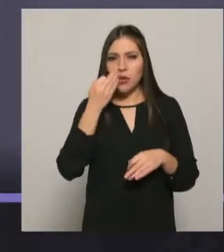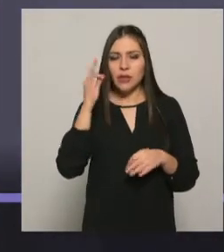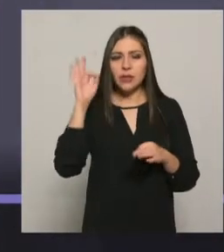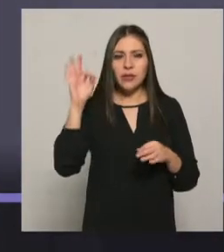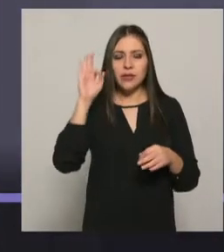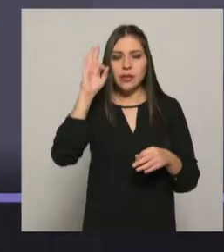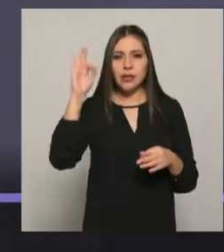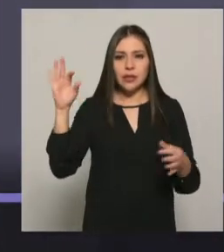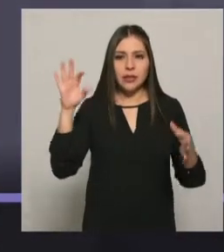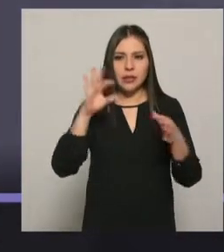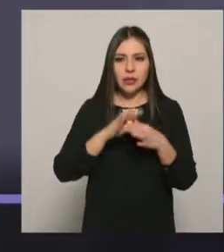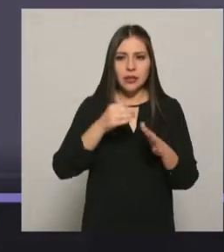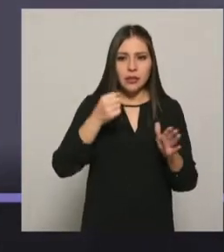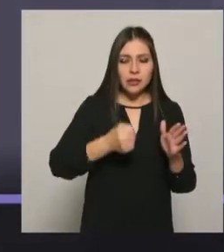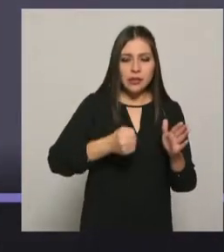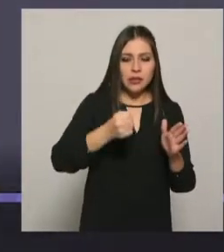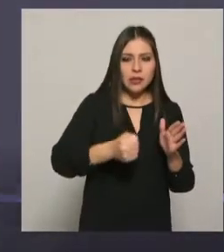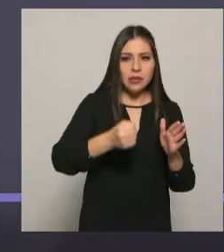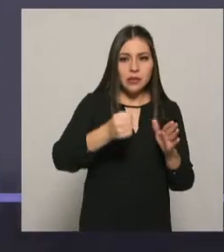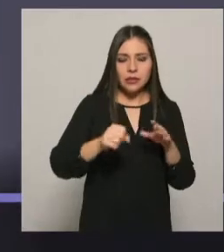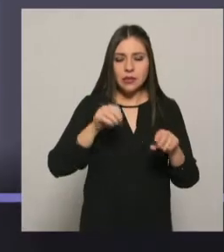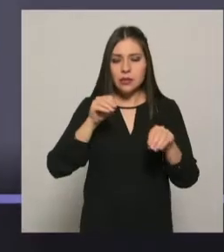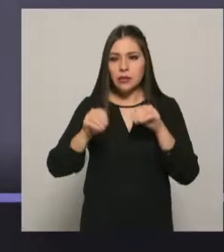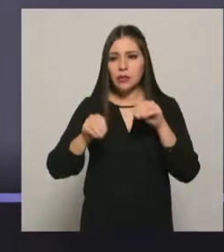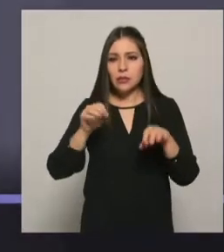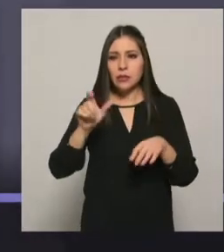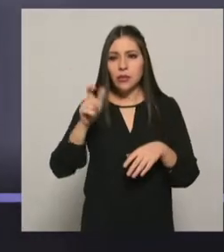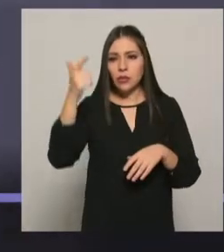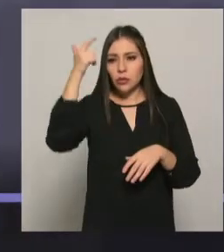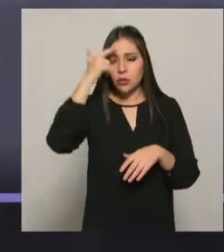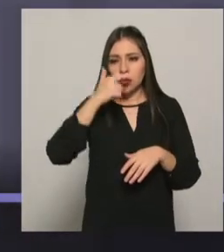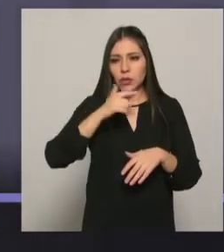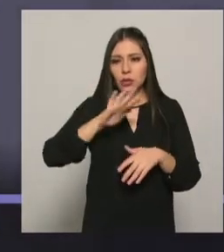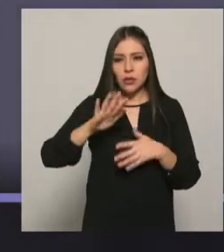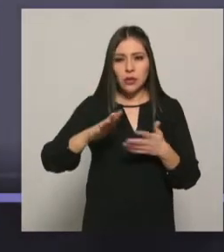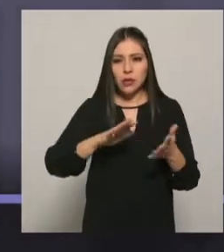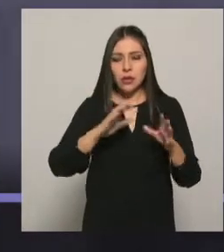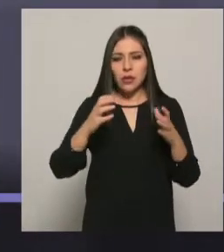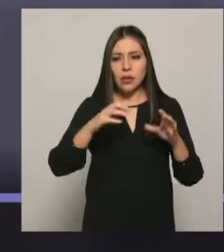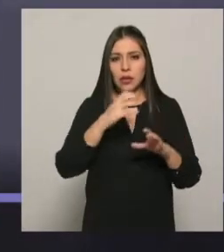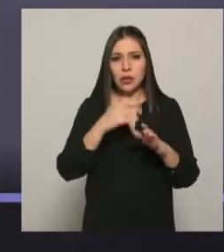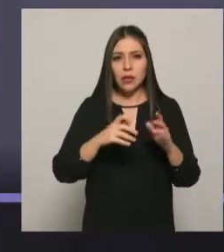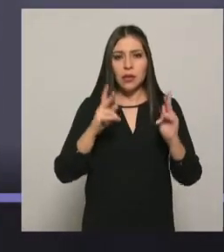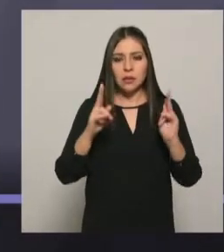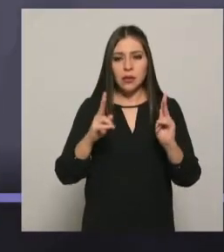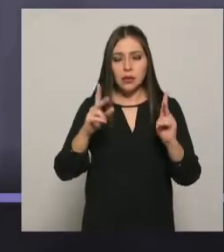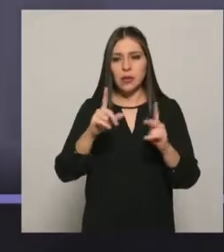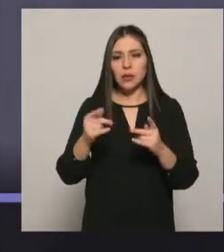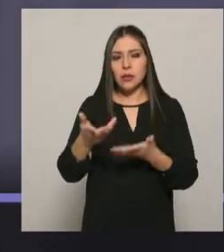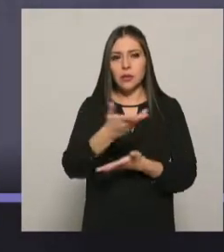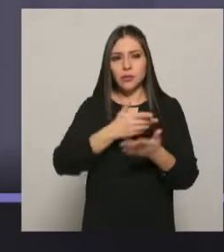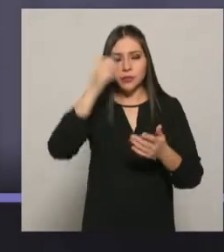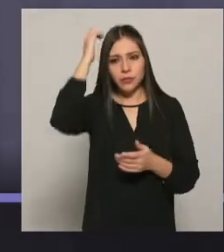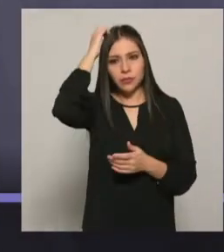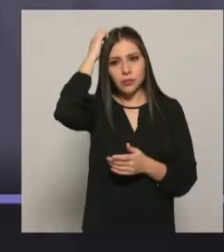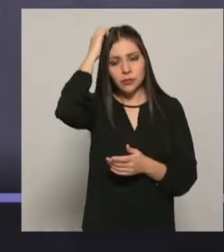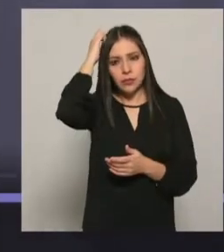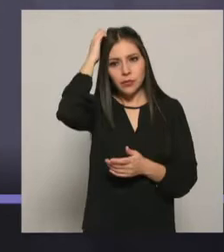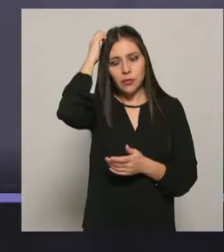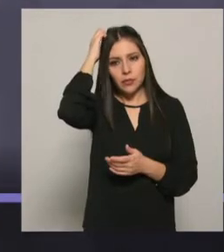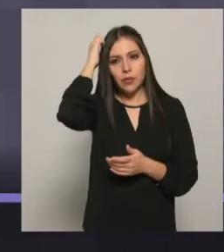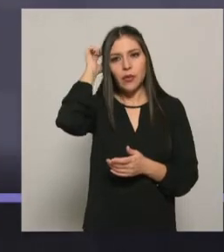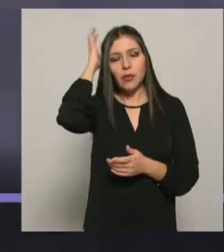temporada y las van terminando casi entrada la noche, están velando, están conviviendo, hay